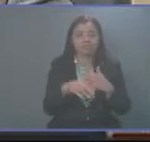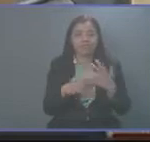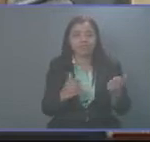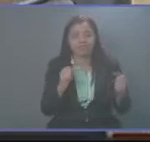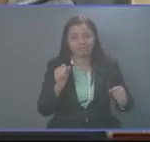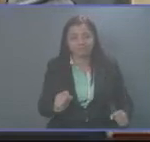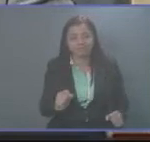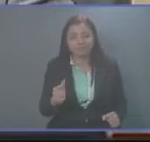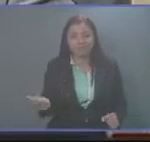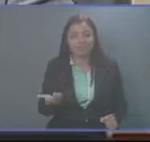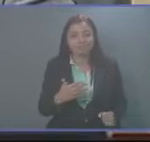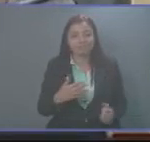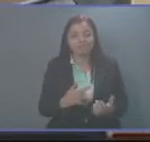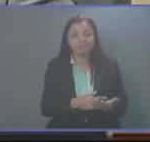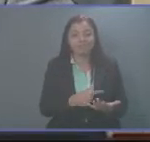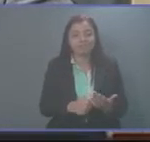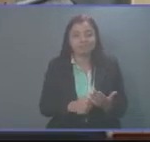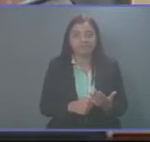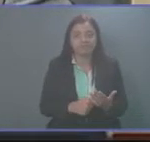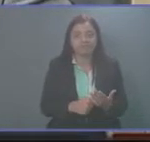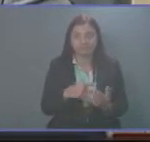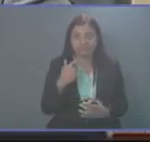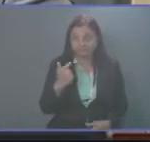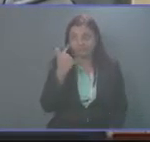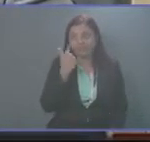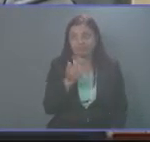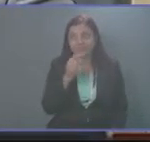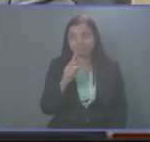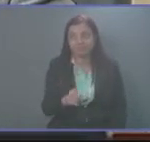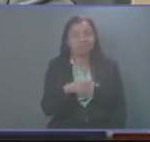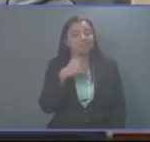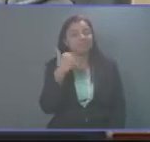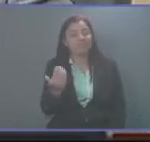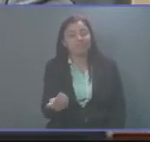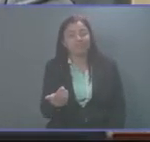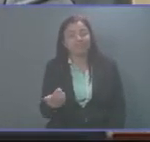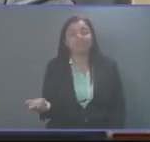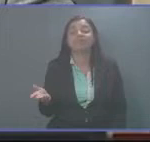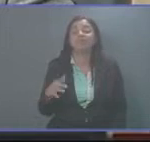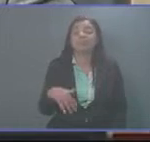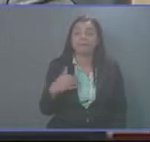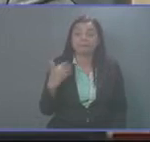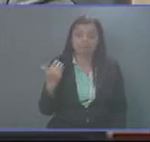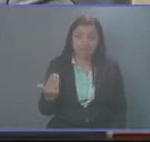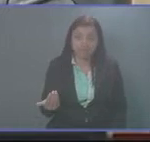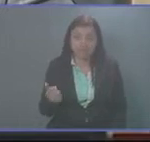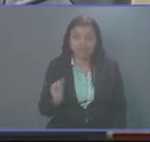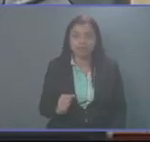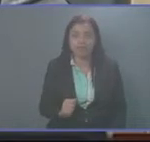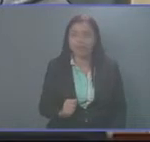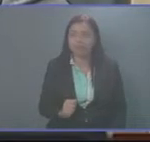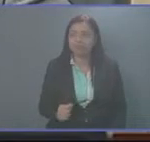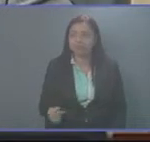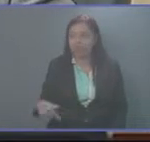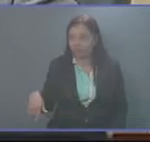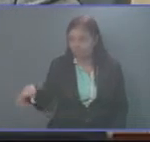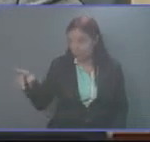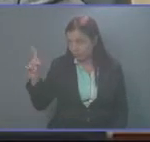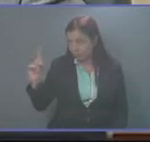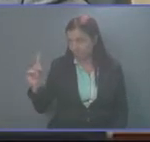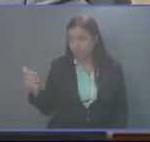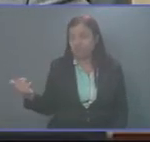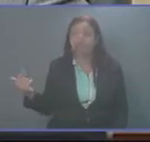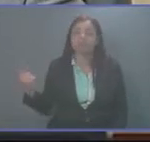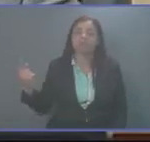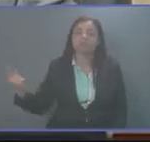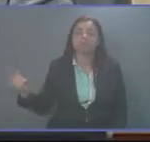poderlo pues cuestionar o preguntar o que se nos aclarara qué pasaba con eso. Pero esa no es la razón